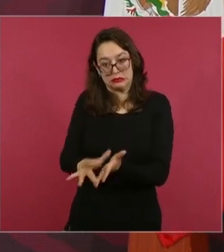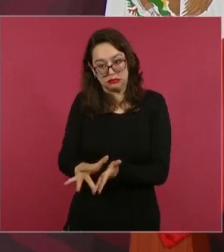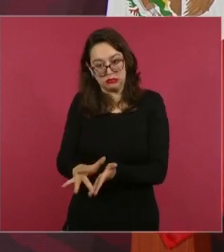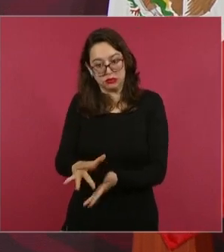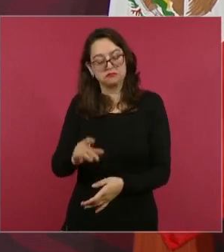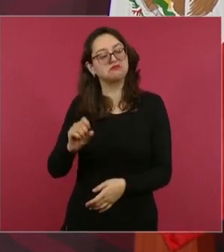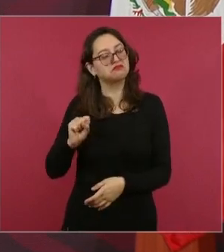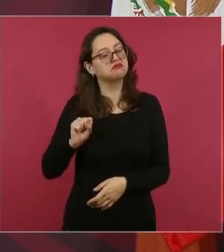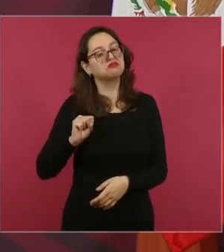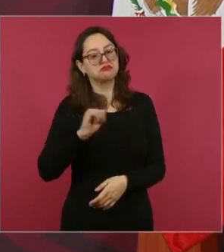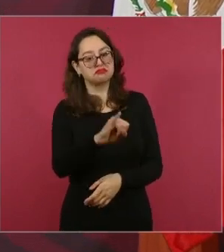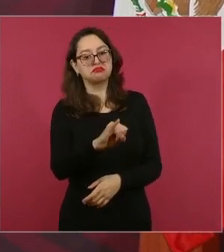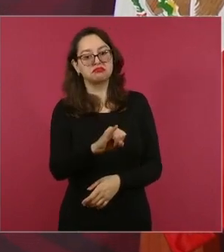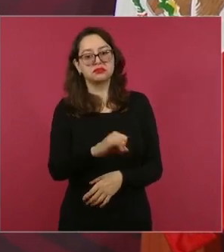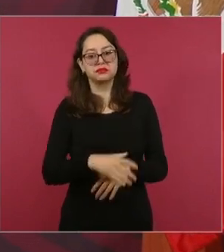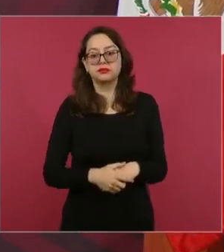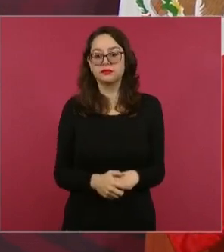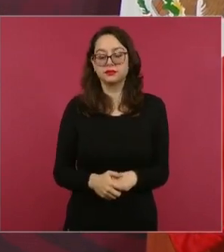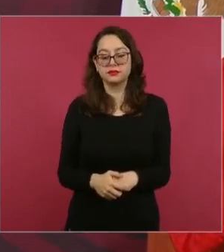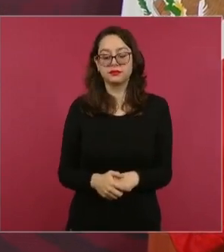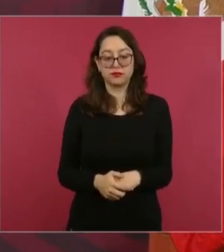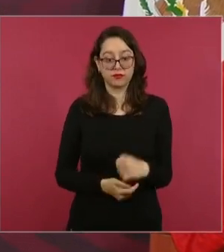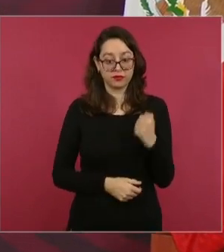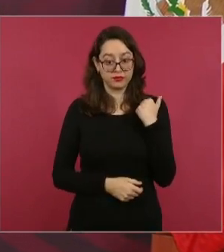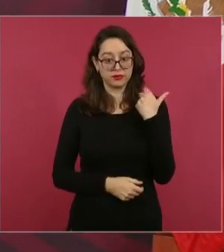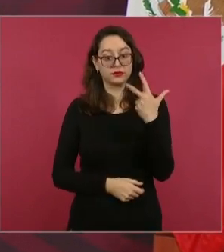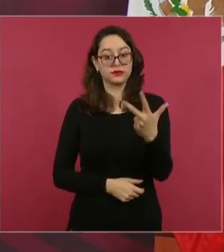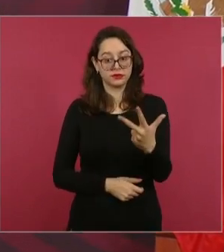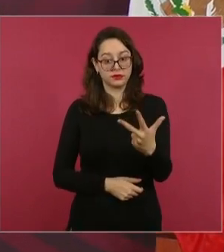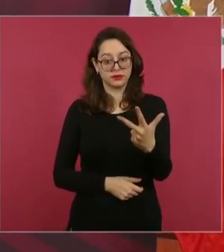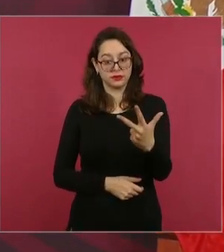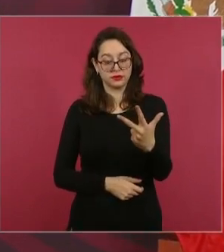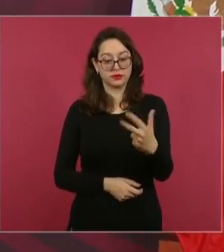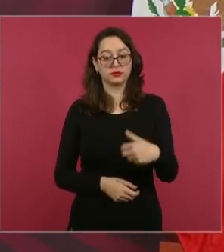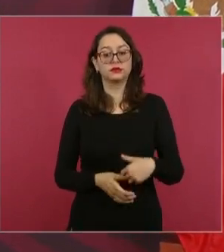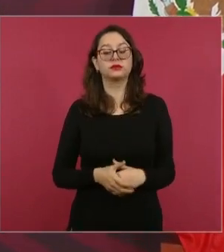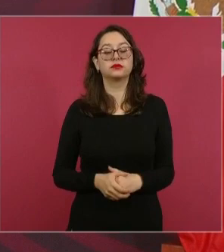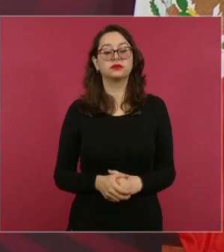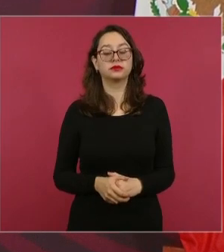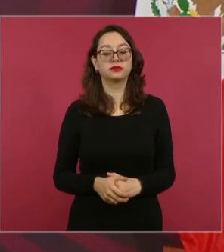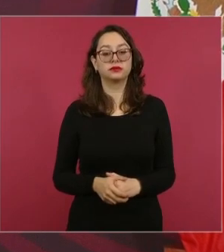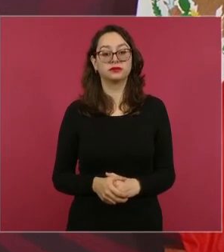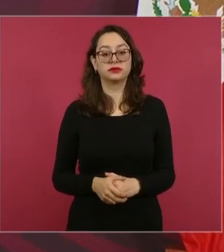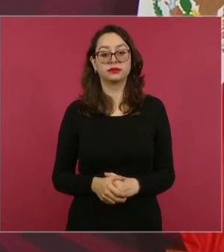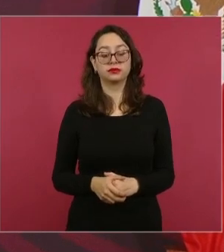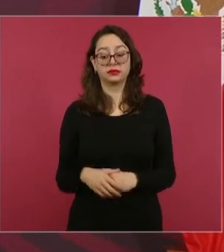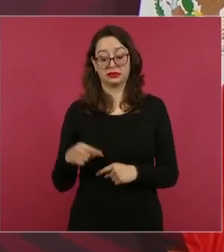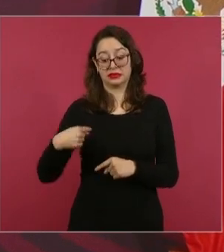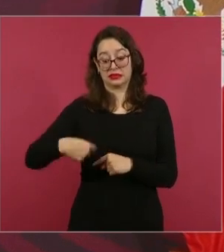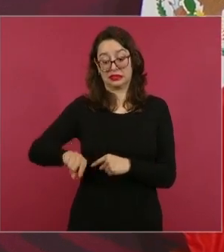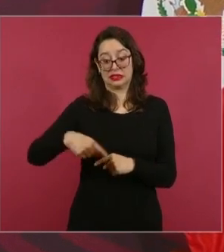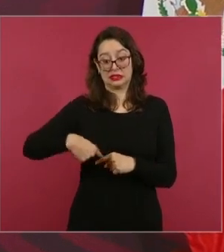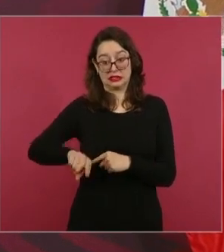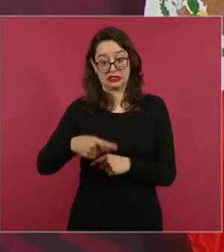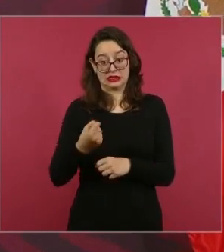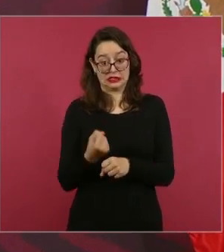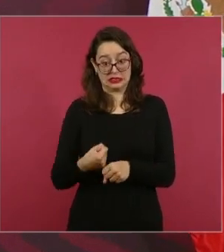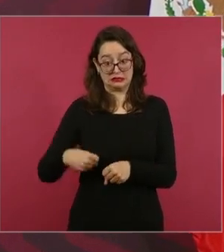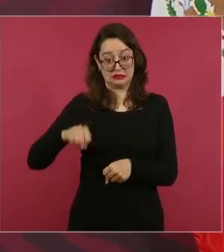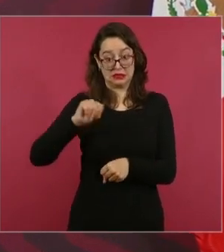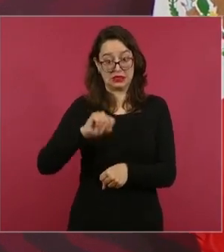chedr ocho se otorgarán a partir de esta semana a todos